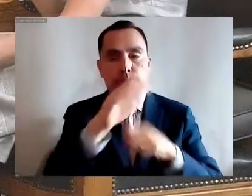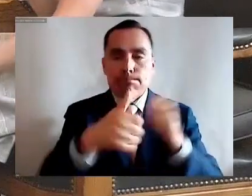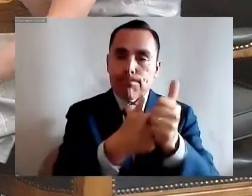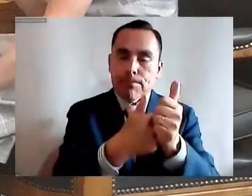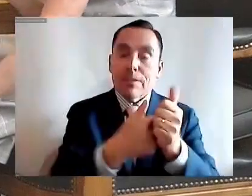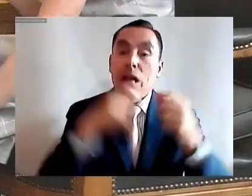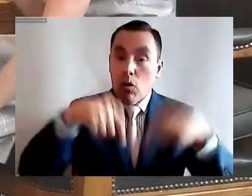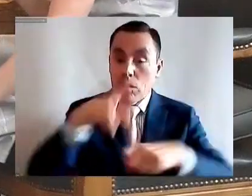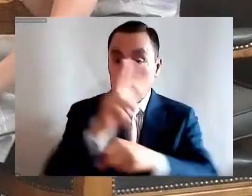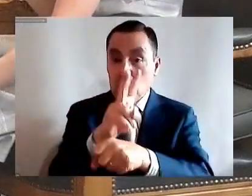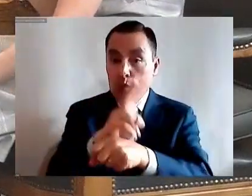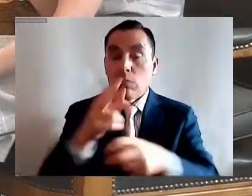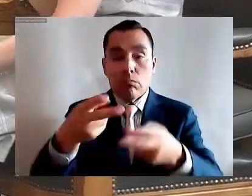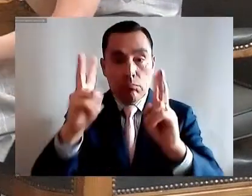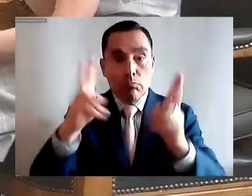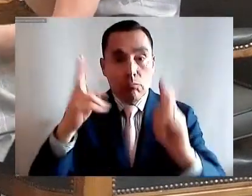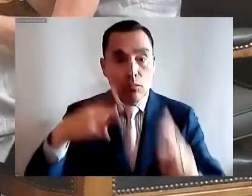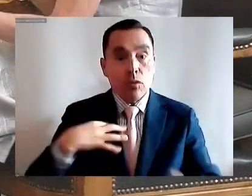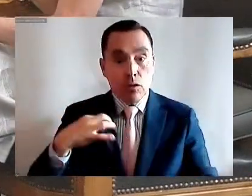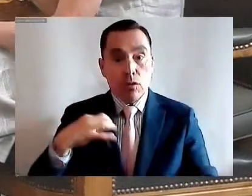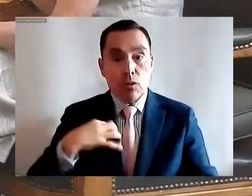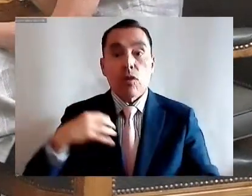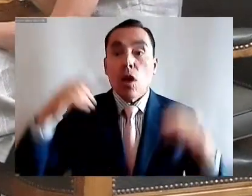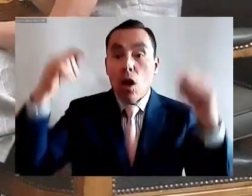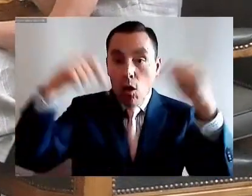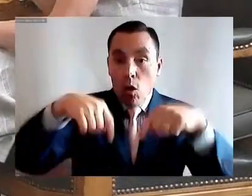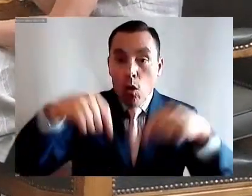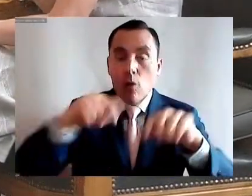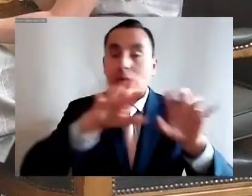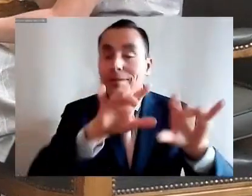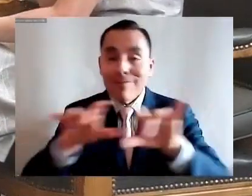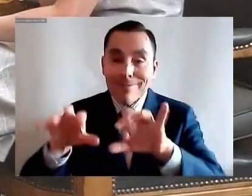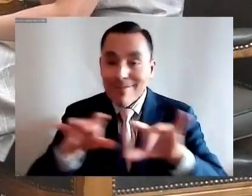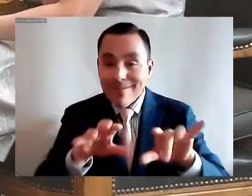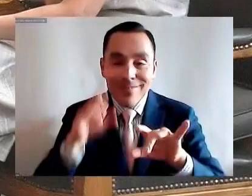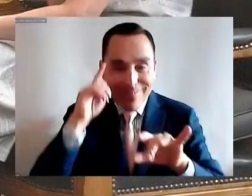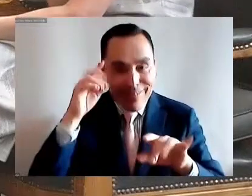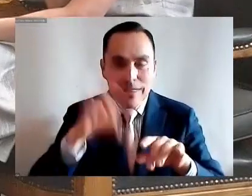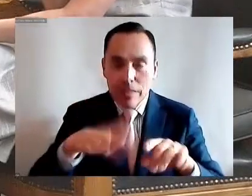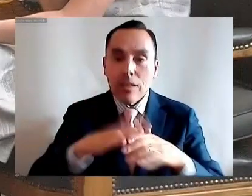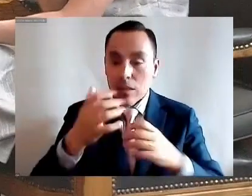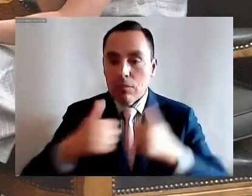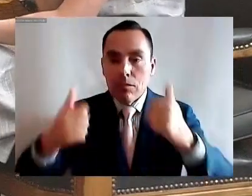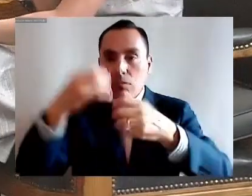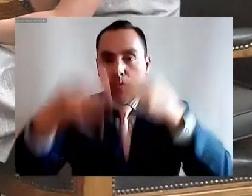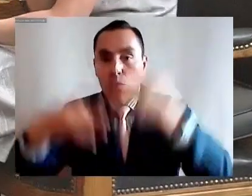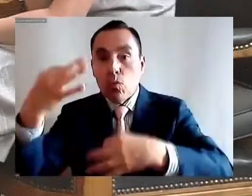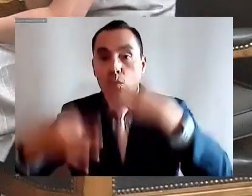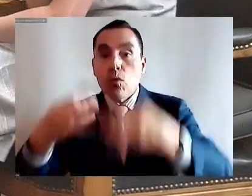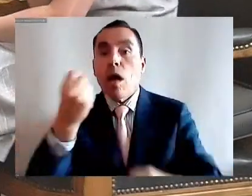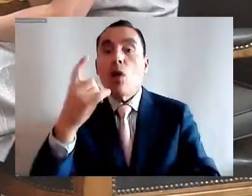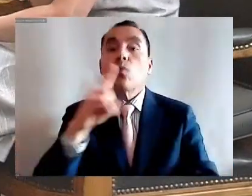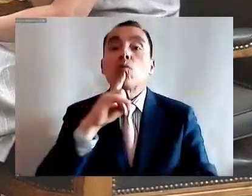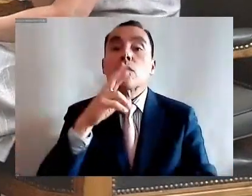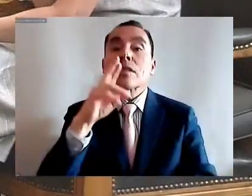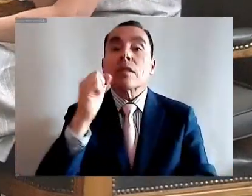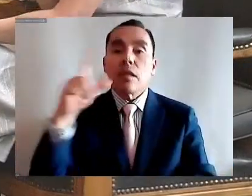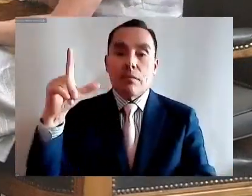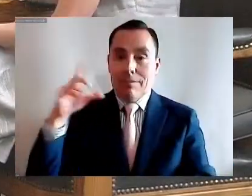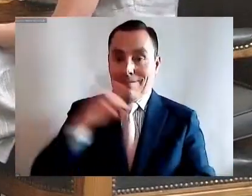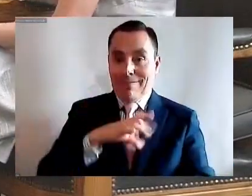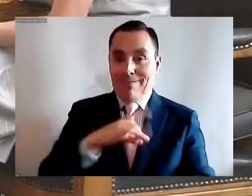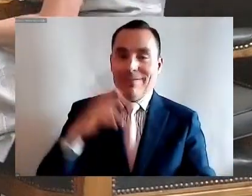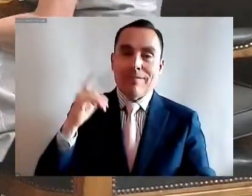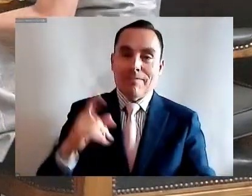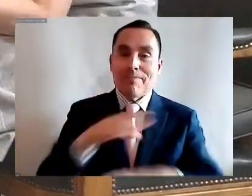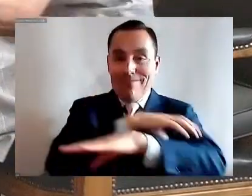de Derecho Civil y secretaria académica de la Facultad de Ciencias Jurídicas y Sociales en la Universidad Austral de Chile.